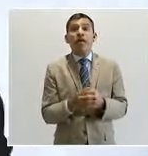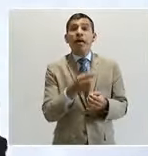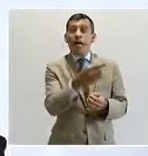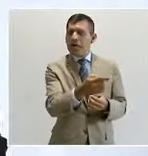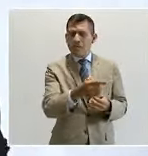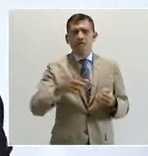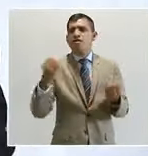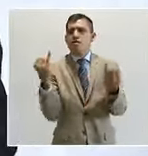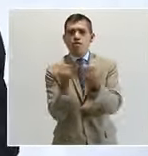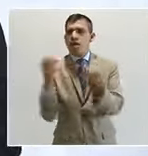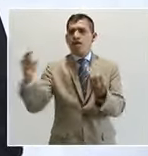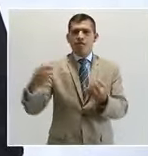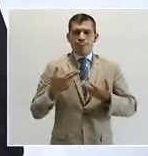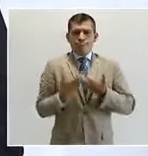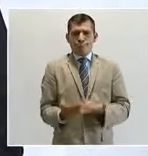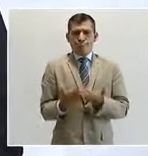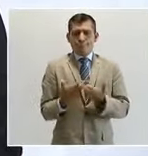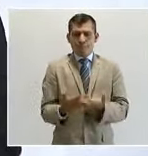hacendado